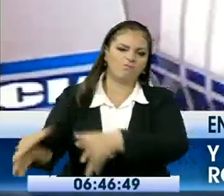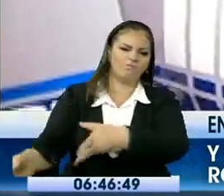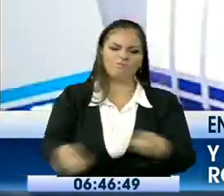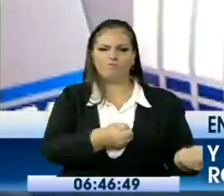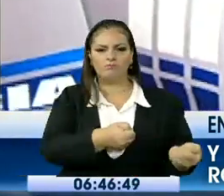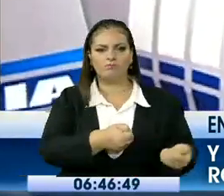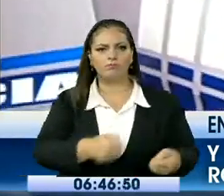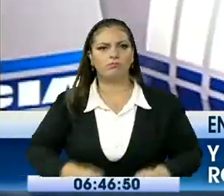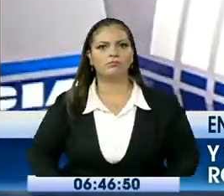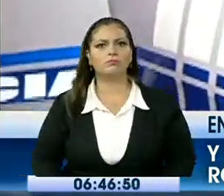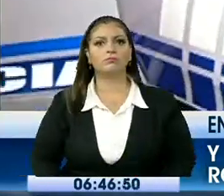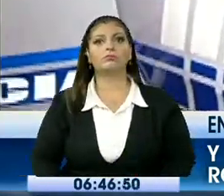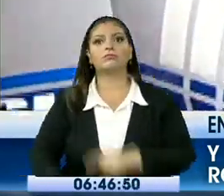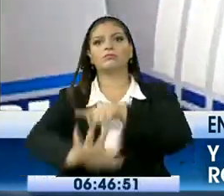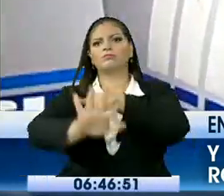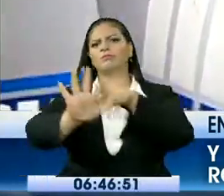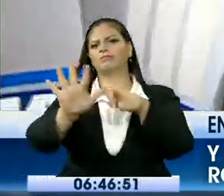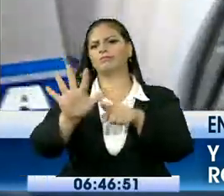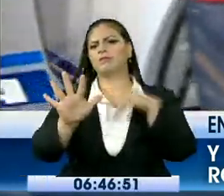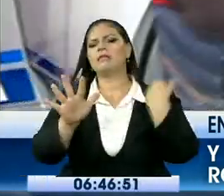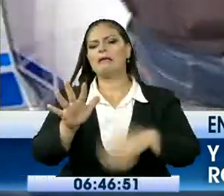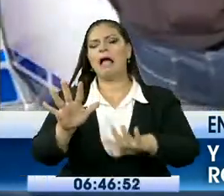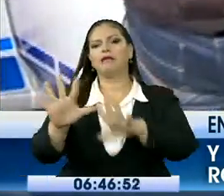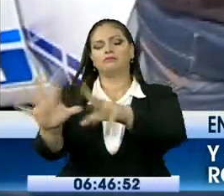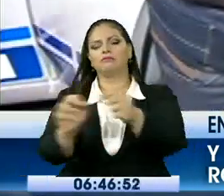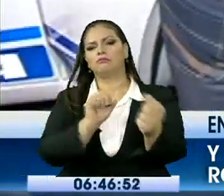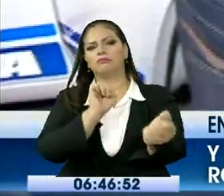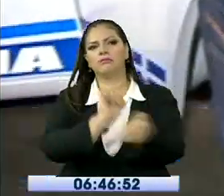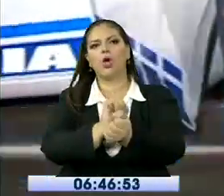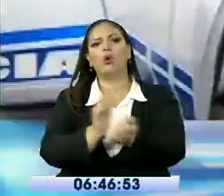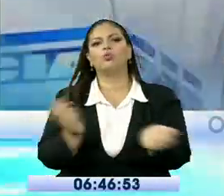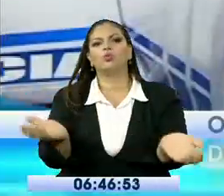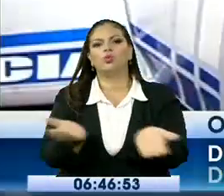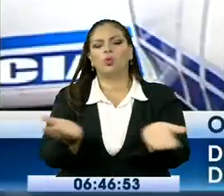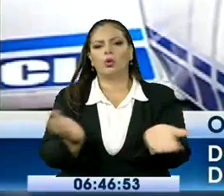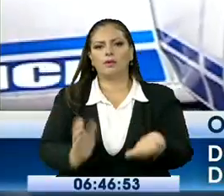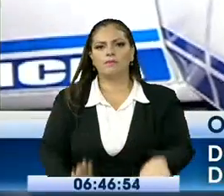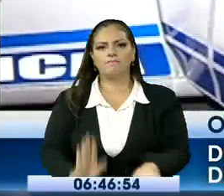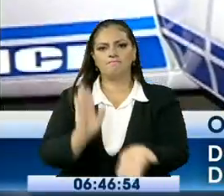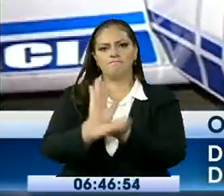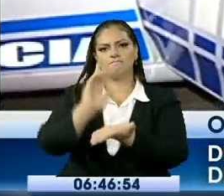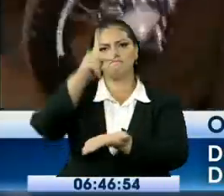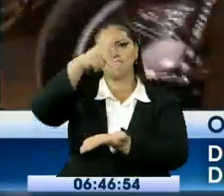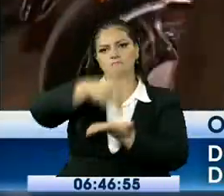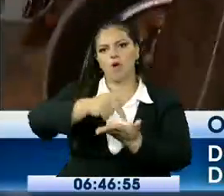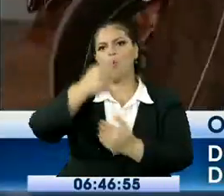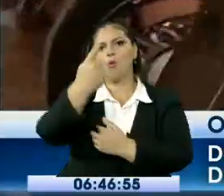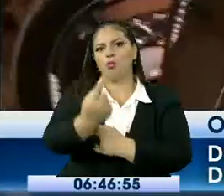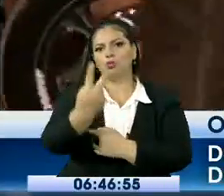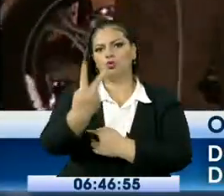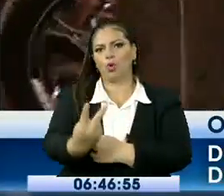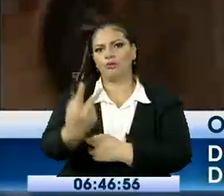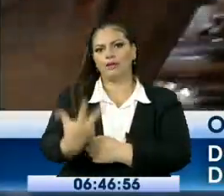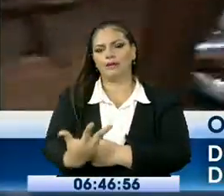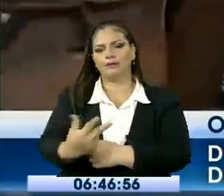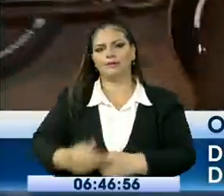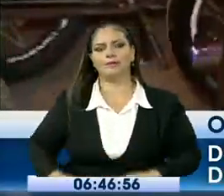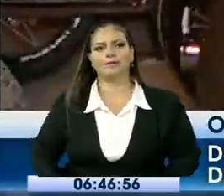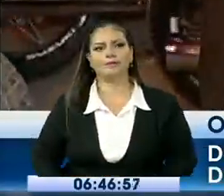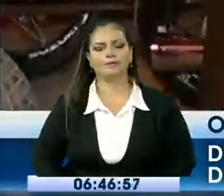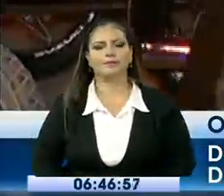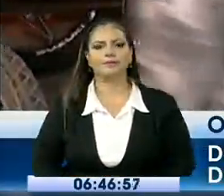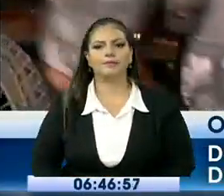Los 5 sospechosos fueron detenidos en los bloques 2 y 3 de Bastión Popular. Según la Policía